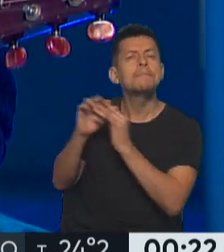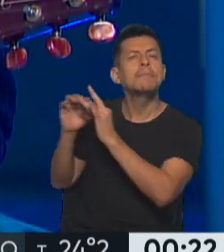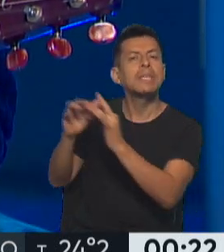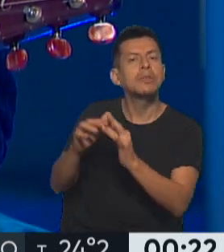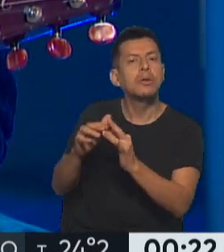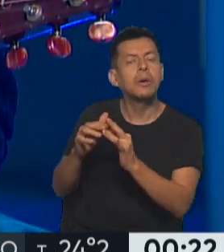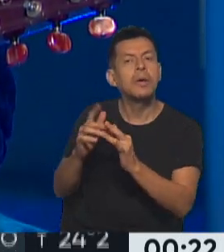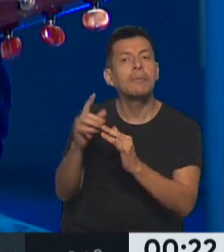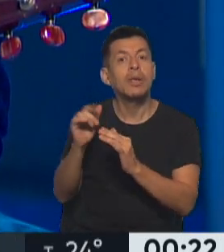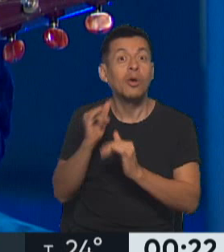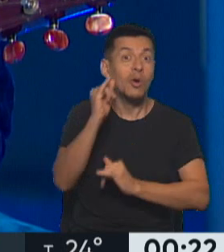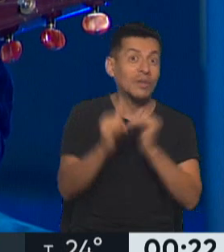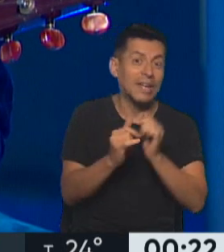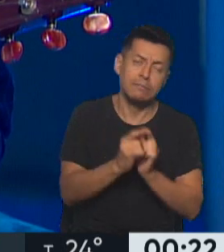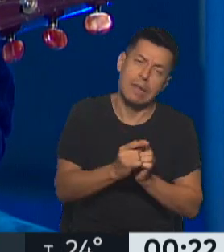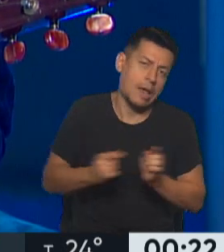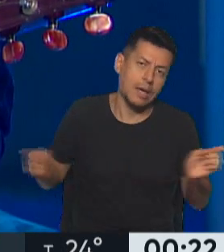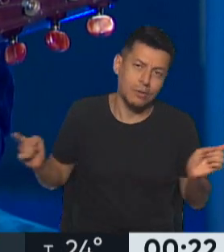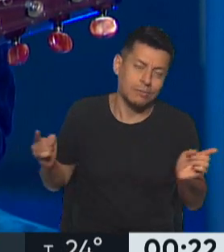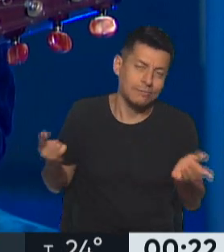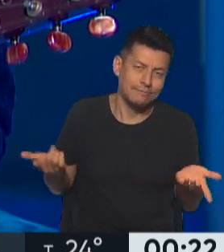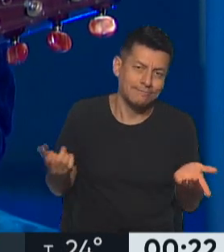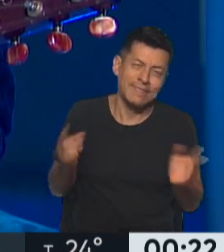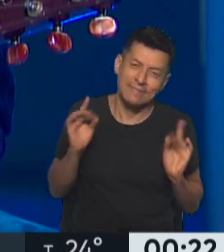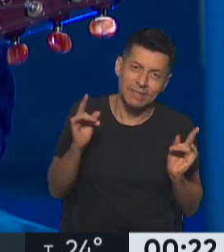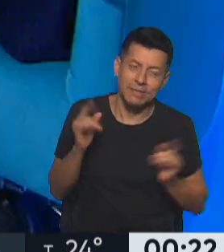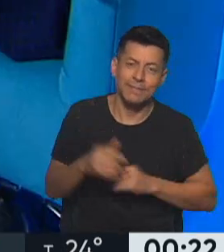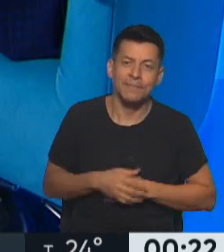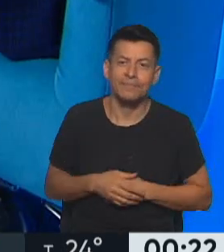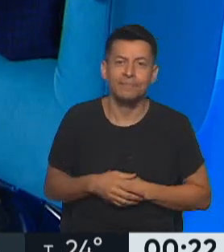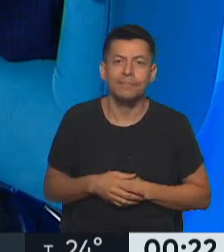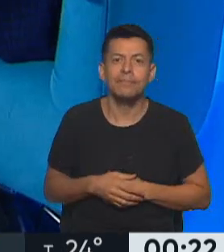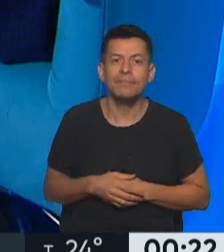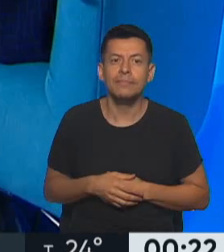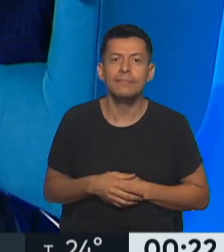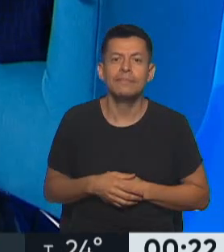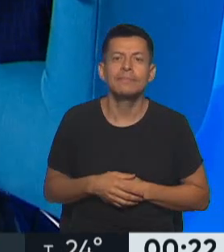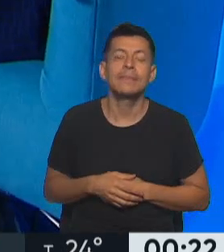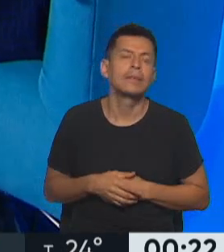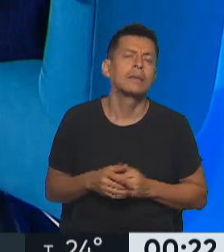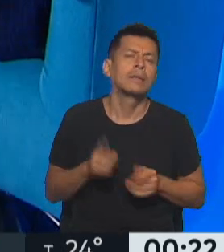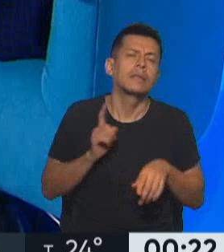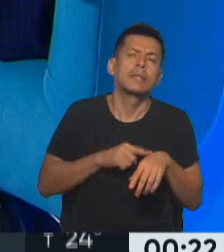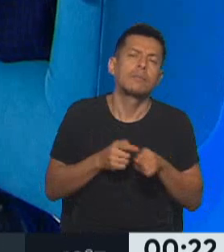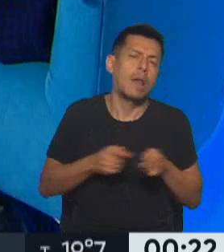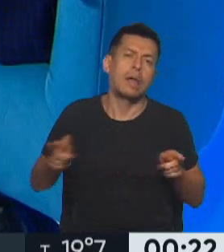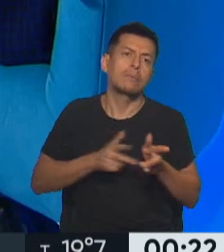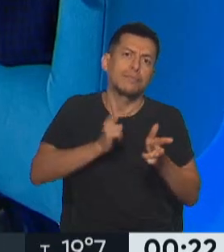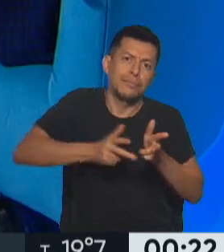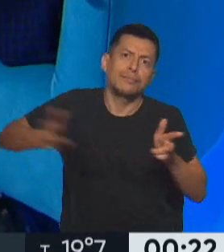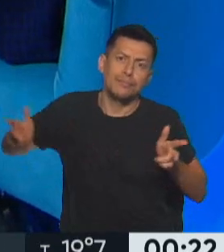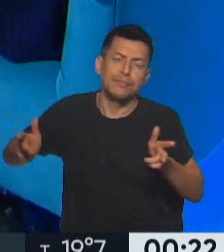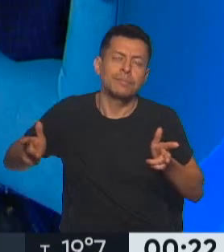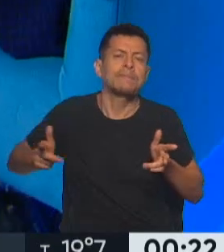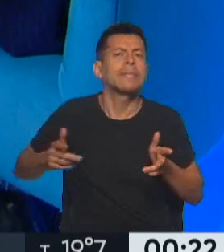es un poco más largo de lo que quizás... me llevaría mucho tiempo, pero lo que me llamó